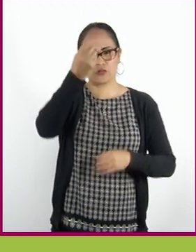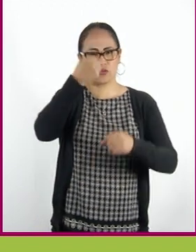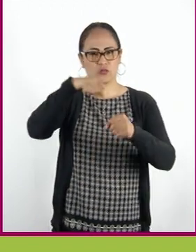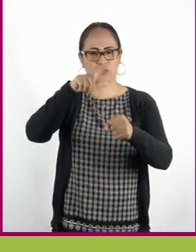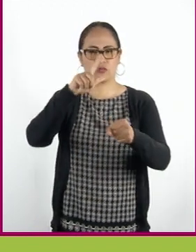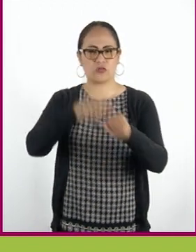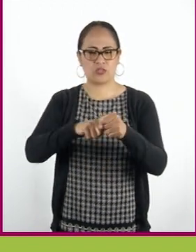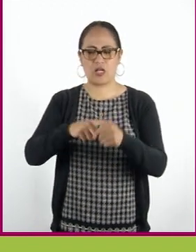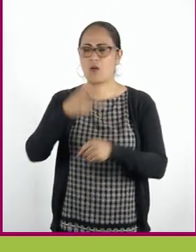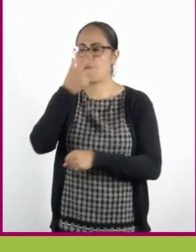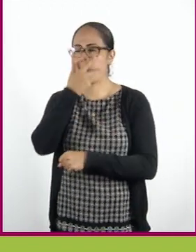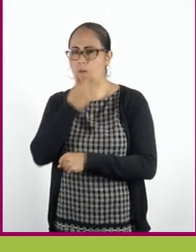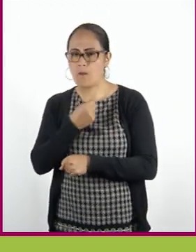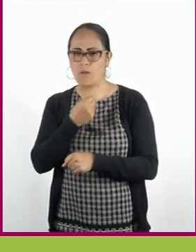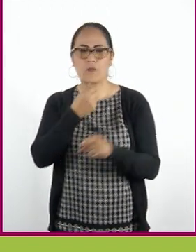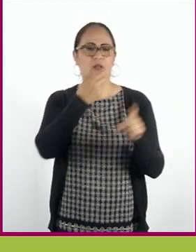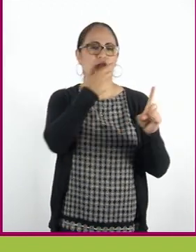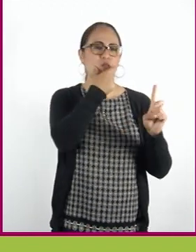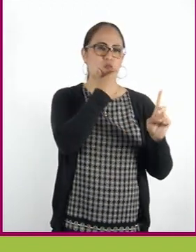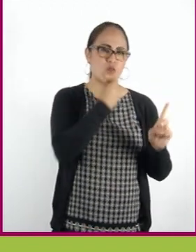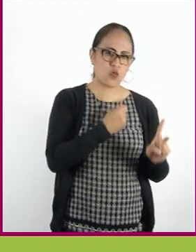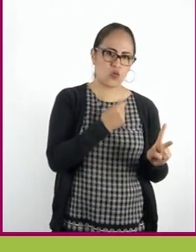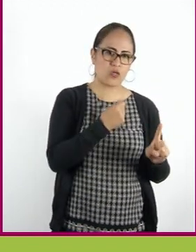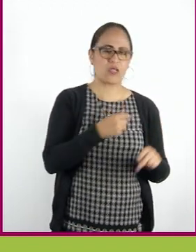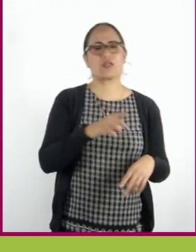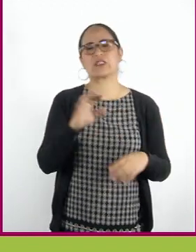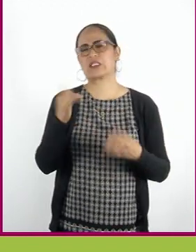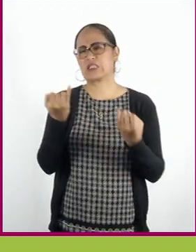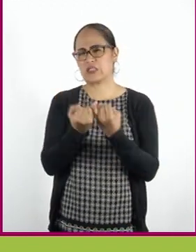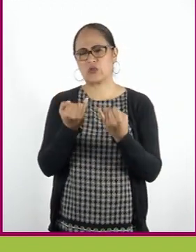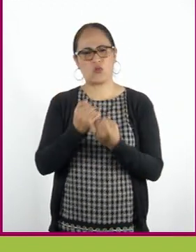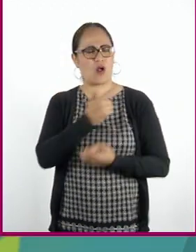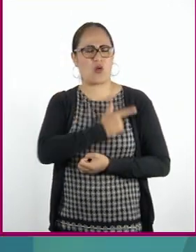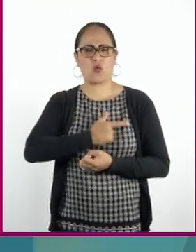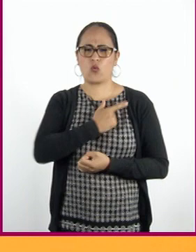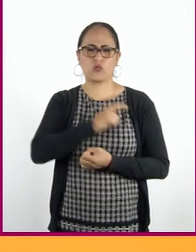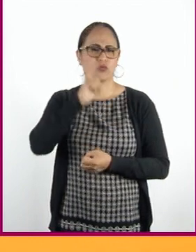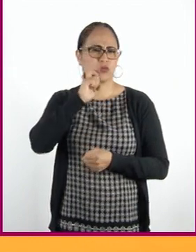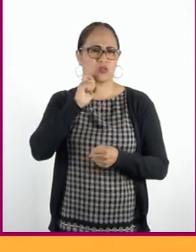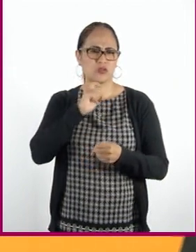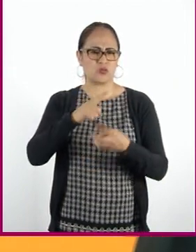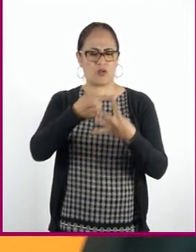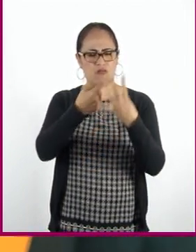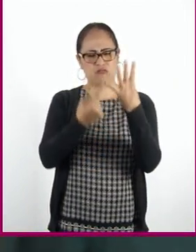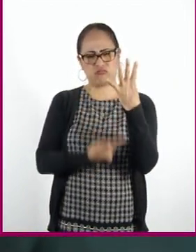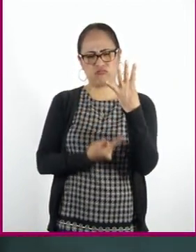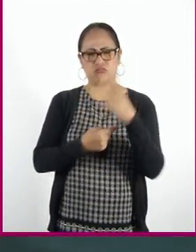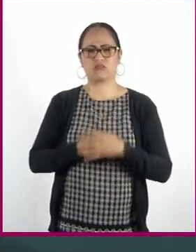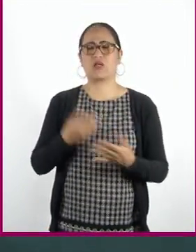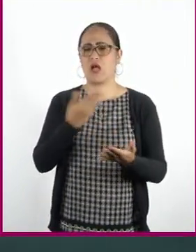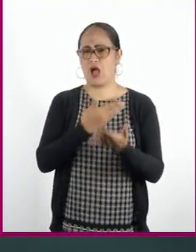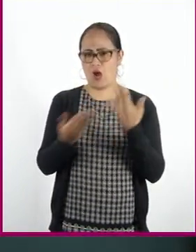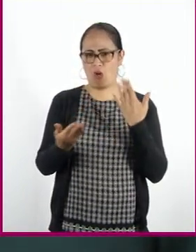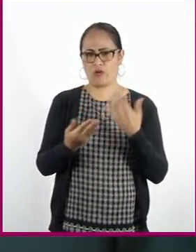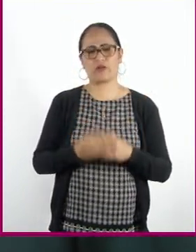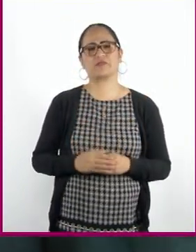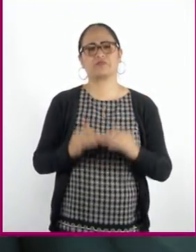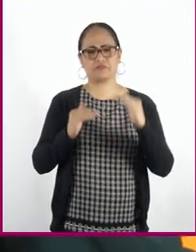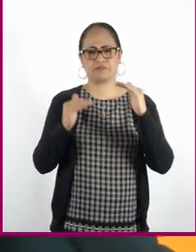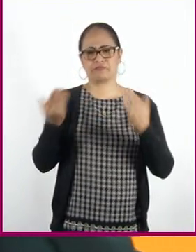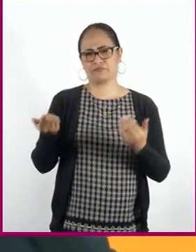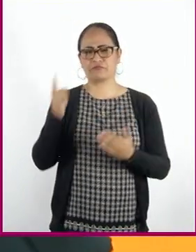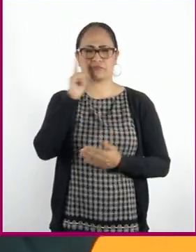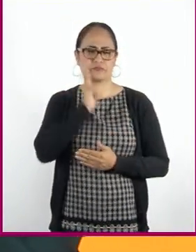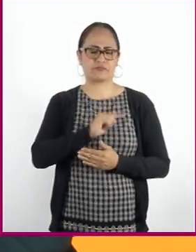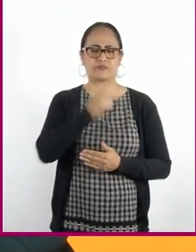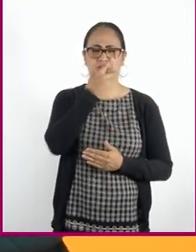hombres, las mujeres y las diversas orientaciones sexuales. Actualmente, la desigualdad de género